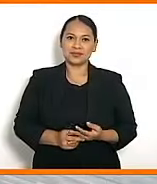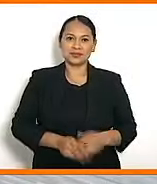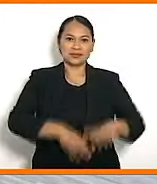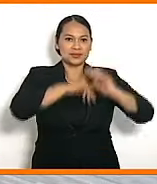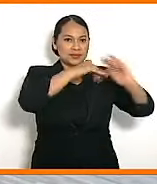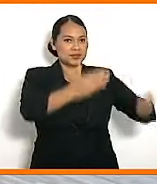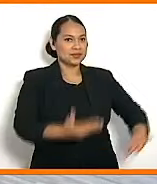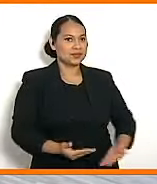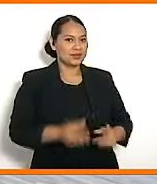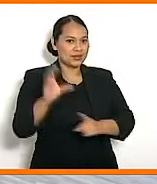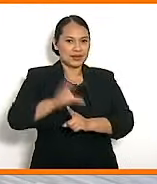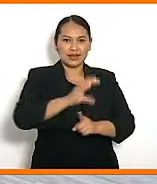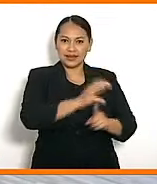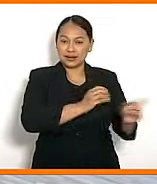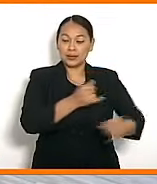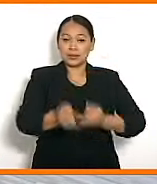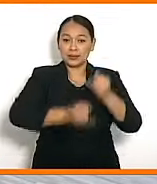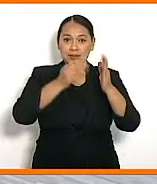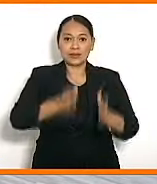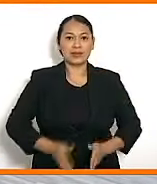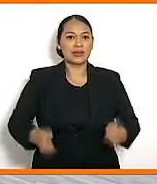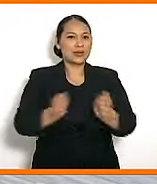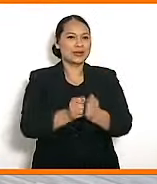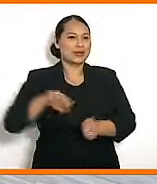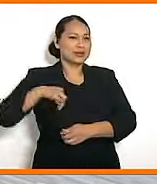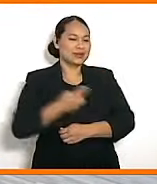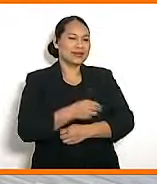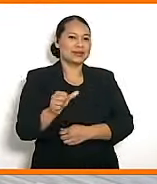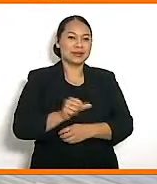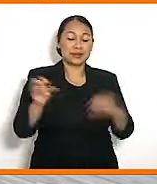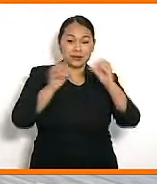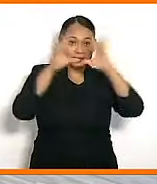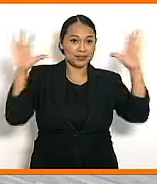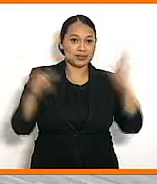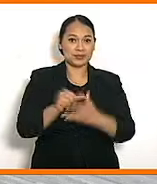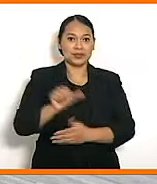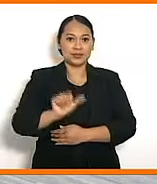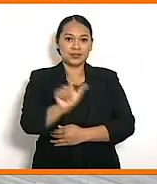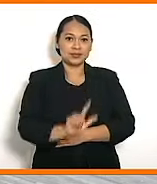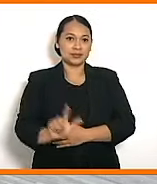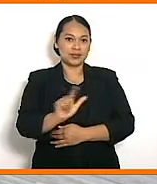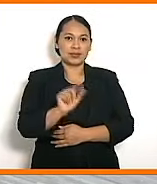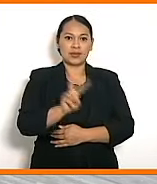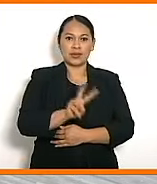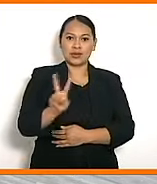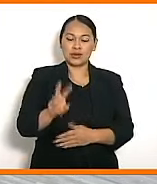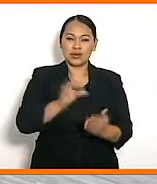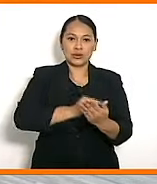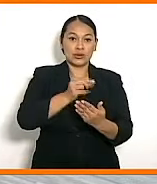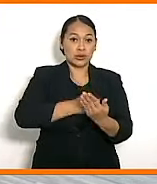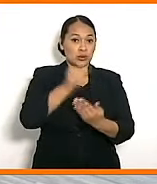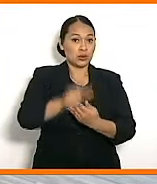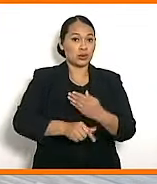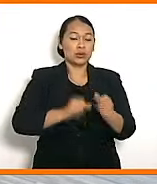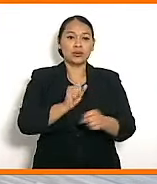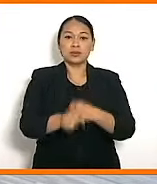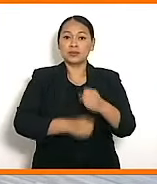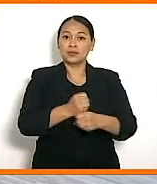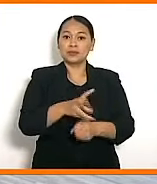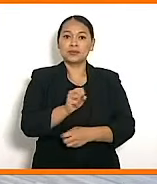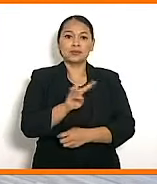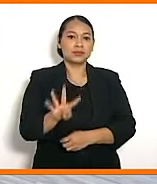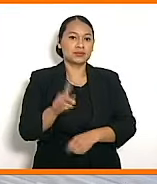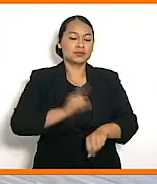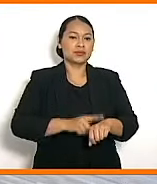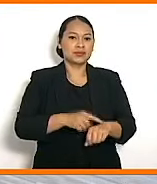Bienvenido a cada jugador que nos acompaña esta mañana de lunes 22 de julio del 2024, cuando el reloj marcan las 11 en punto